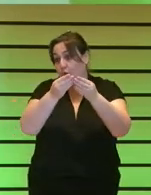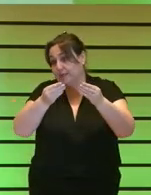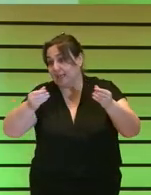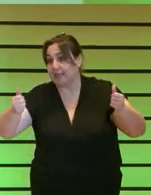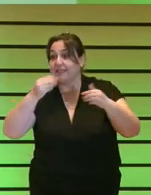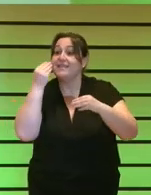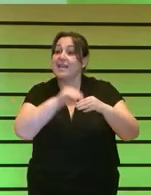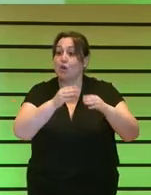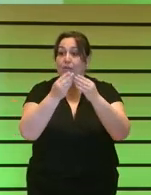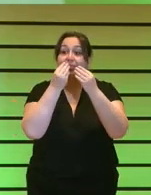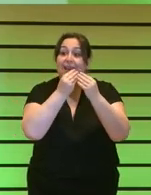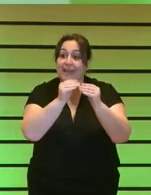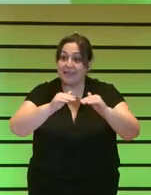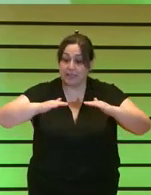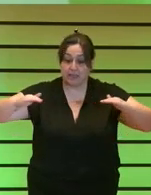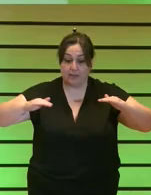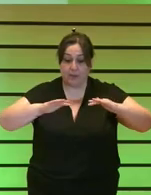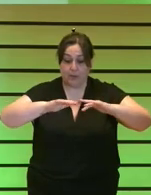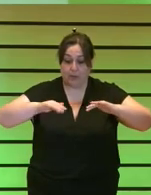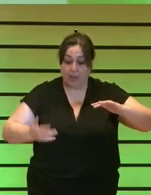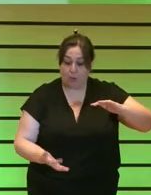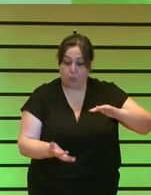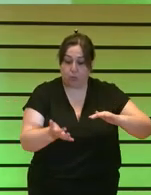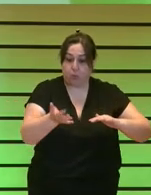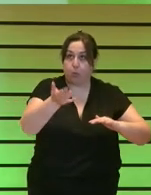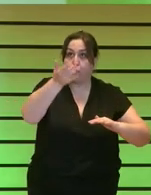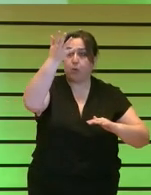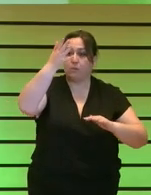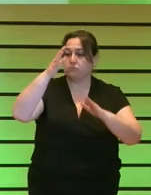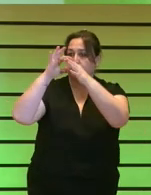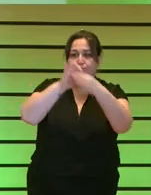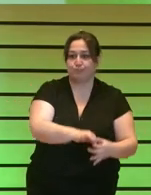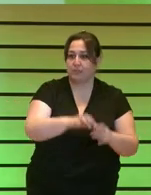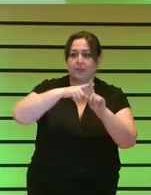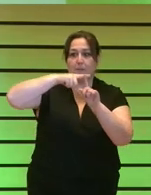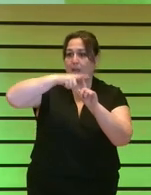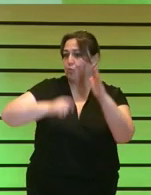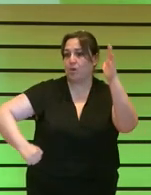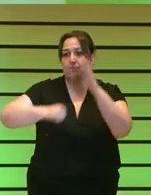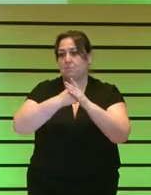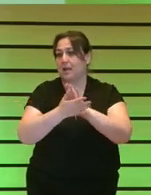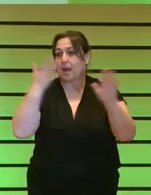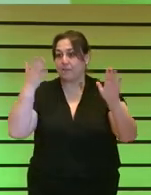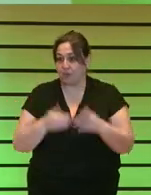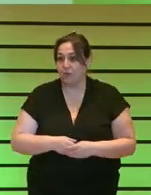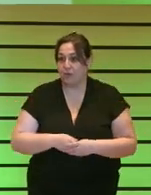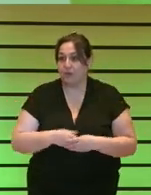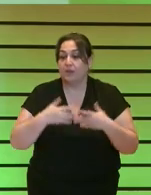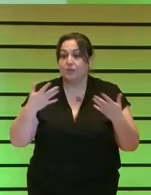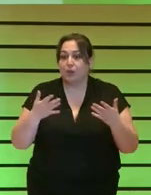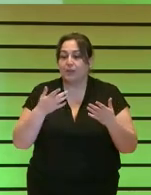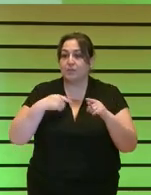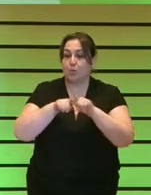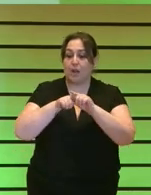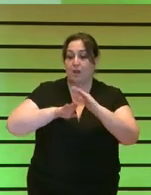esas zonas de hielo inmediatamente la temperatura va a crecer se va a incrementar de forma mucho más rápida por lo tanto el crecimiento ya no